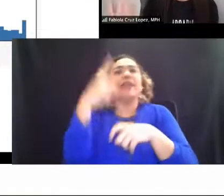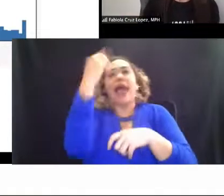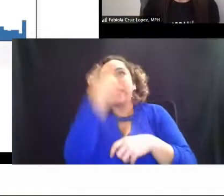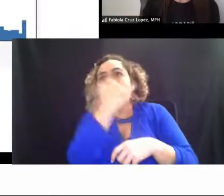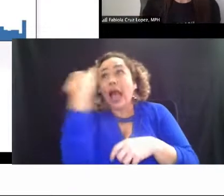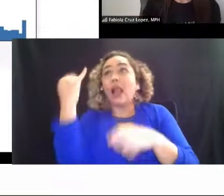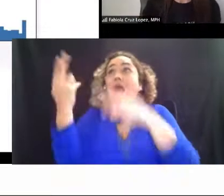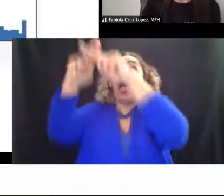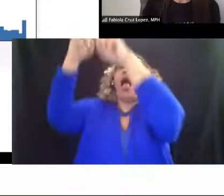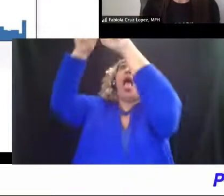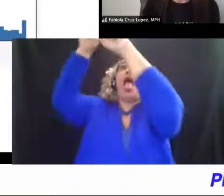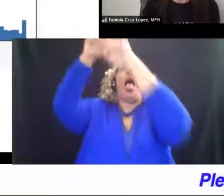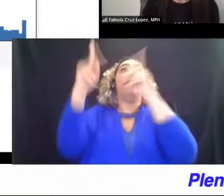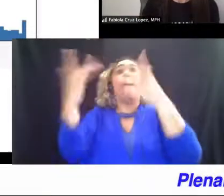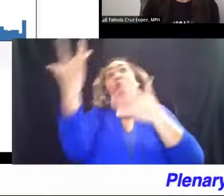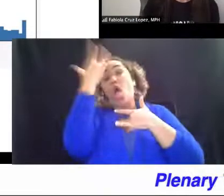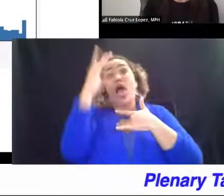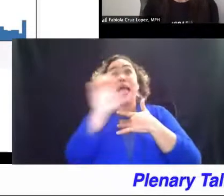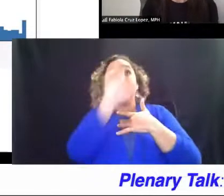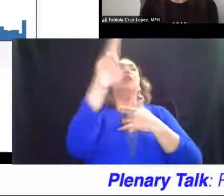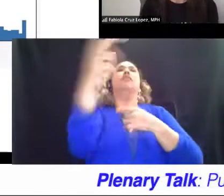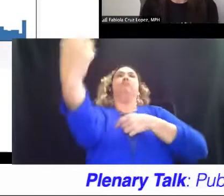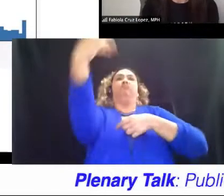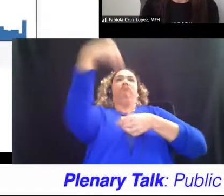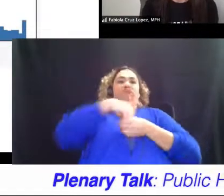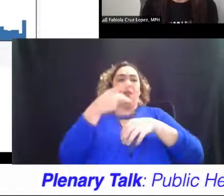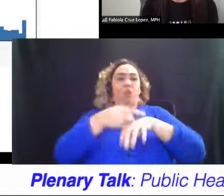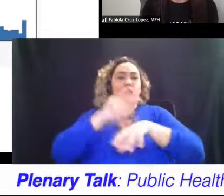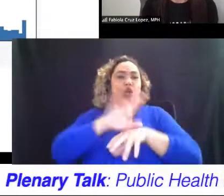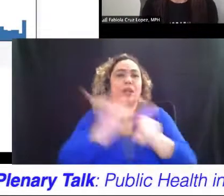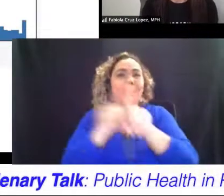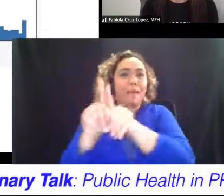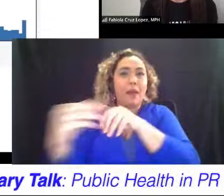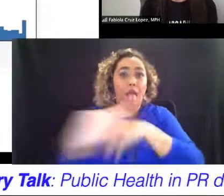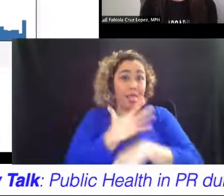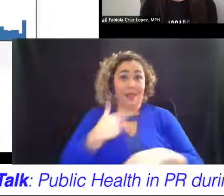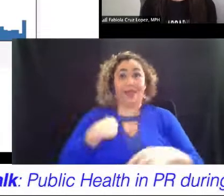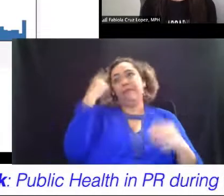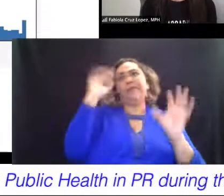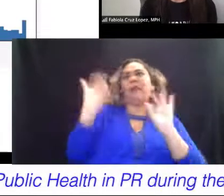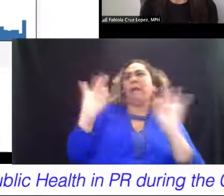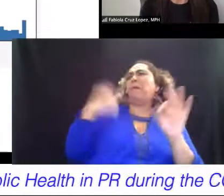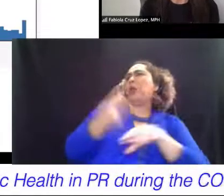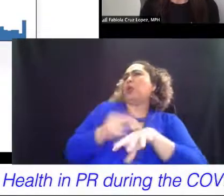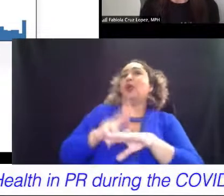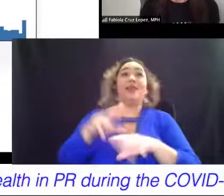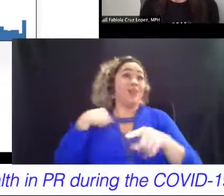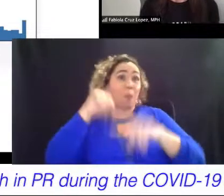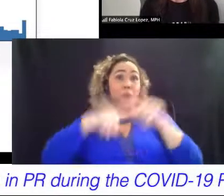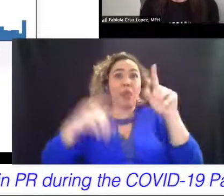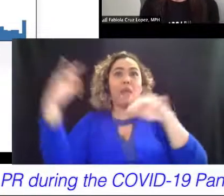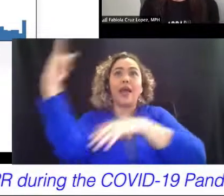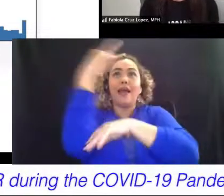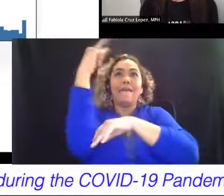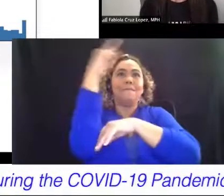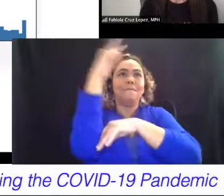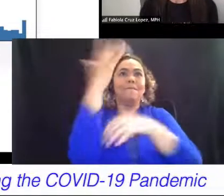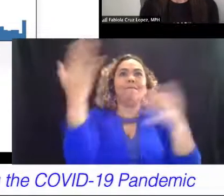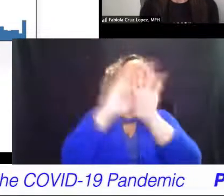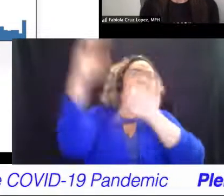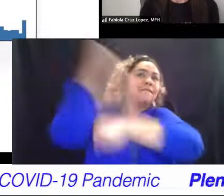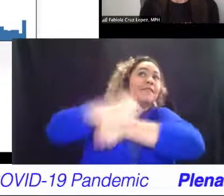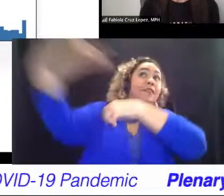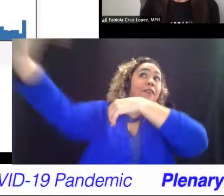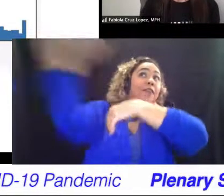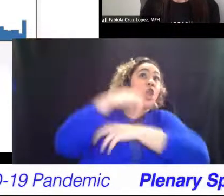aumento de casos en Estados Unidos, aumento de casos en Puerto Rico. Nosotros no podemos cerrar el aeropuerto por nuestra situación, así